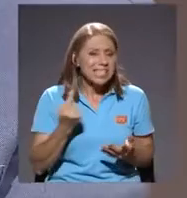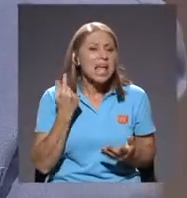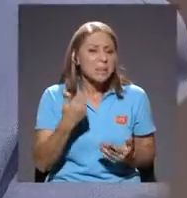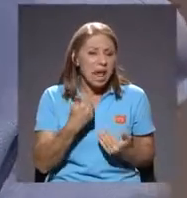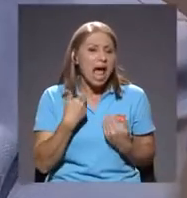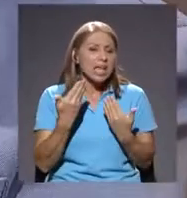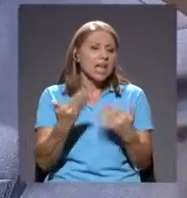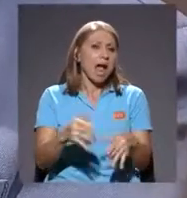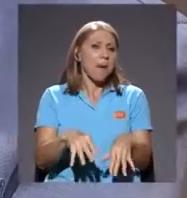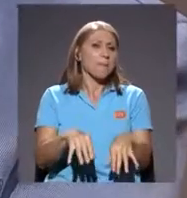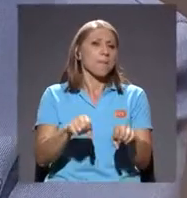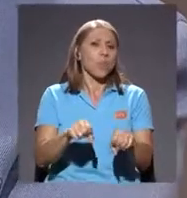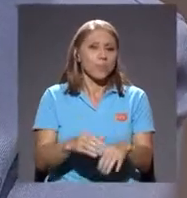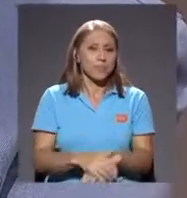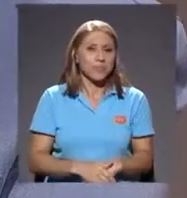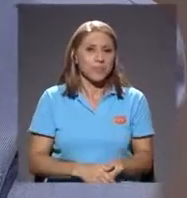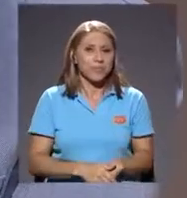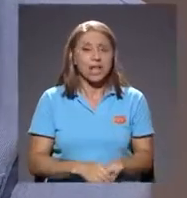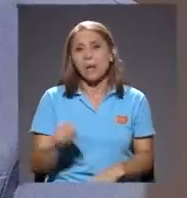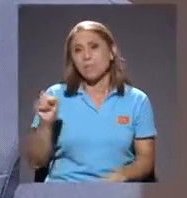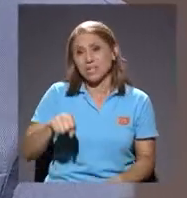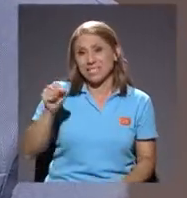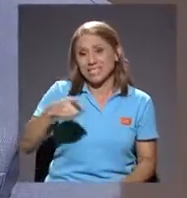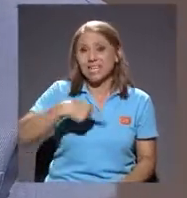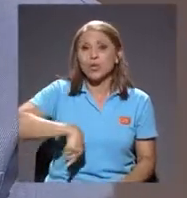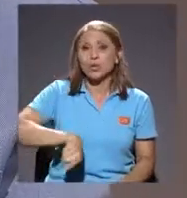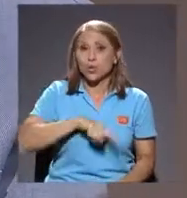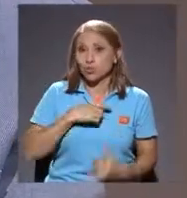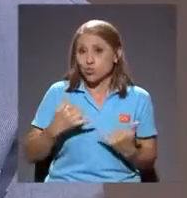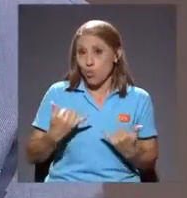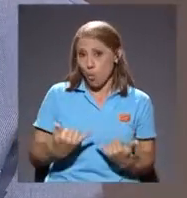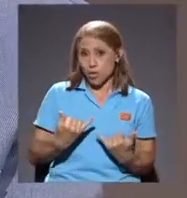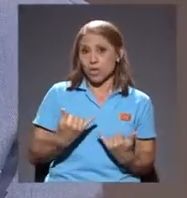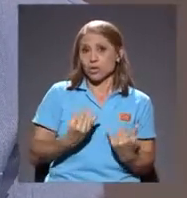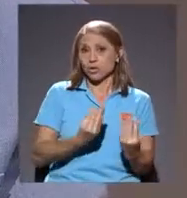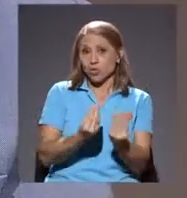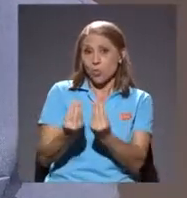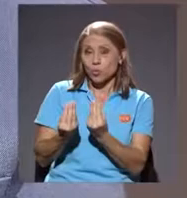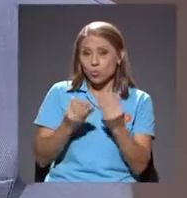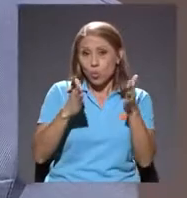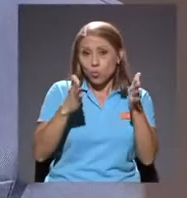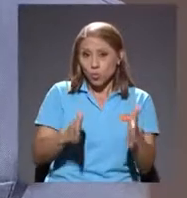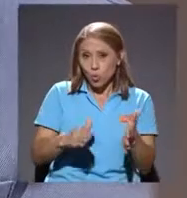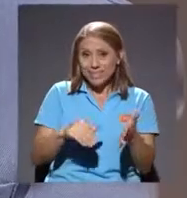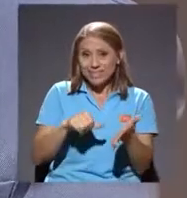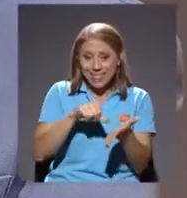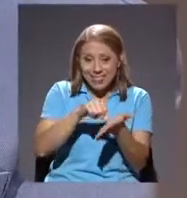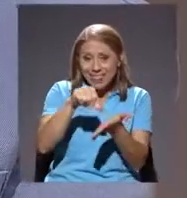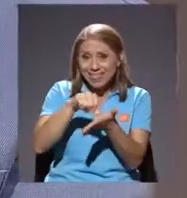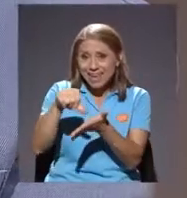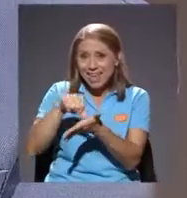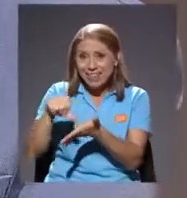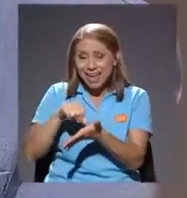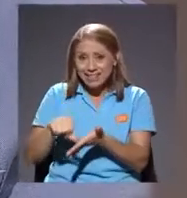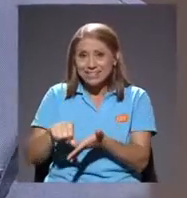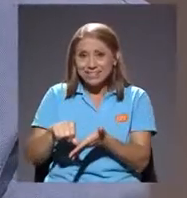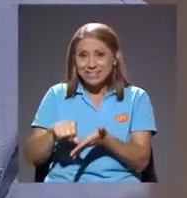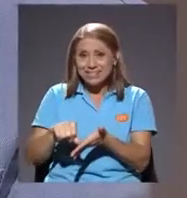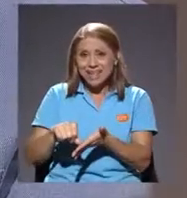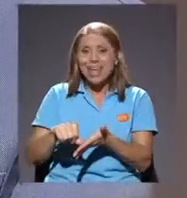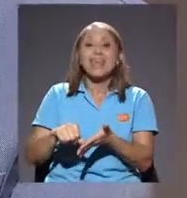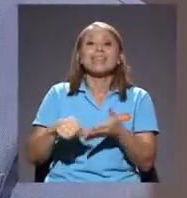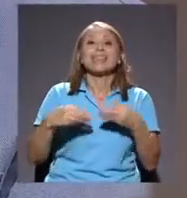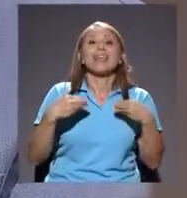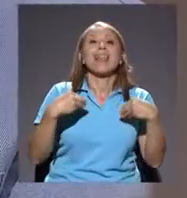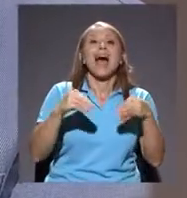verdad y si somos productores o y hablando de etiquetas somos productores de la cervecería a